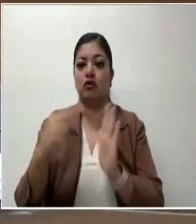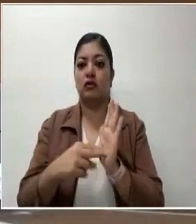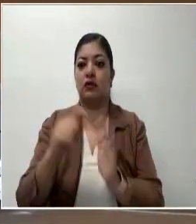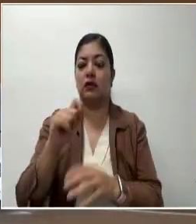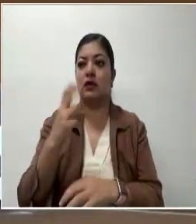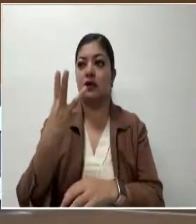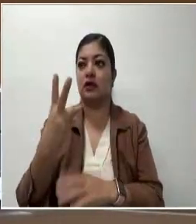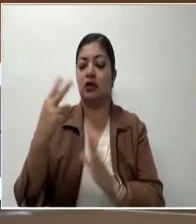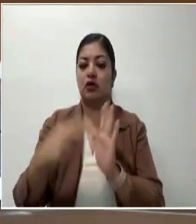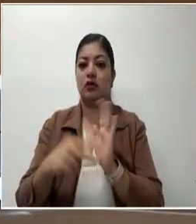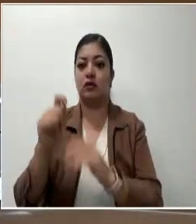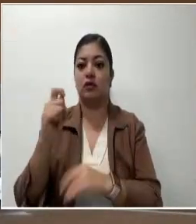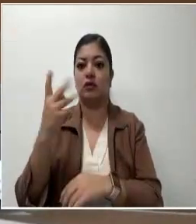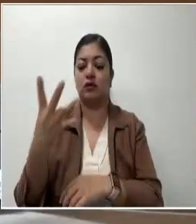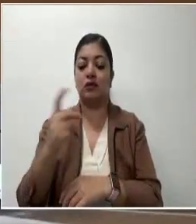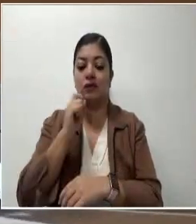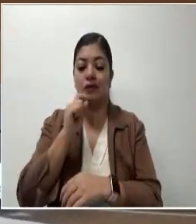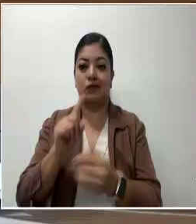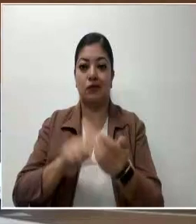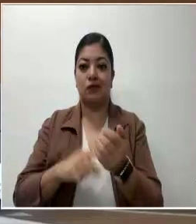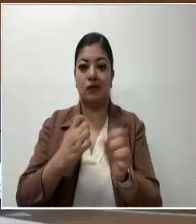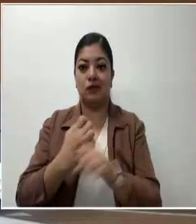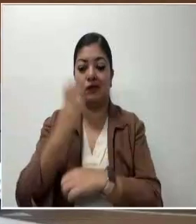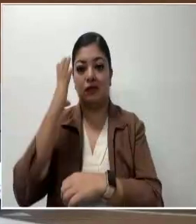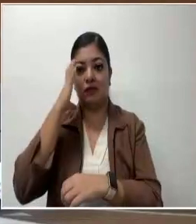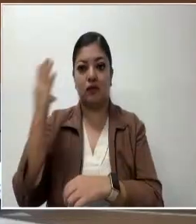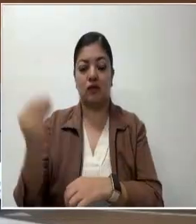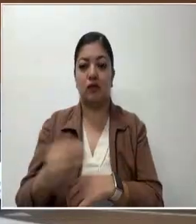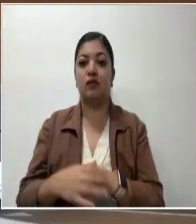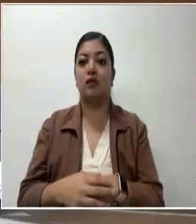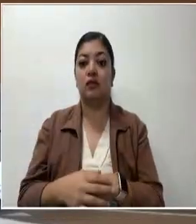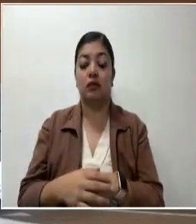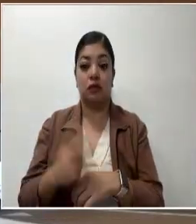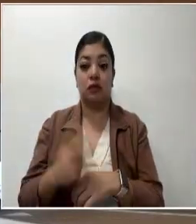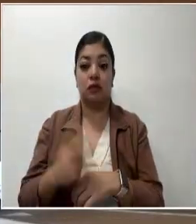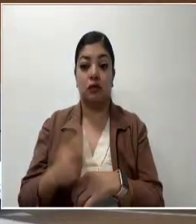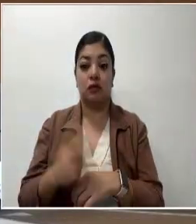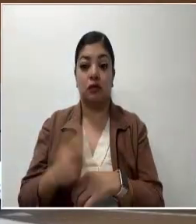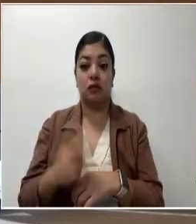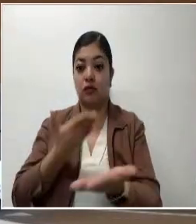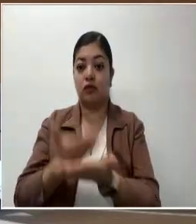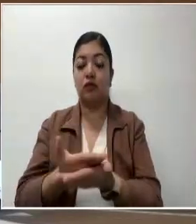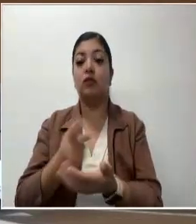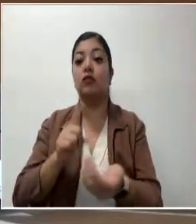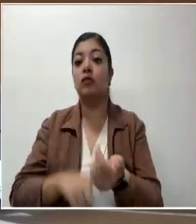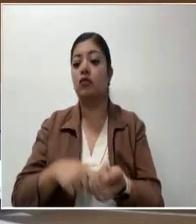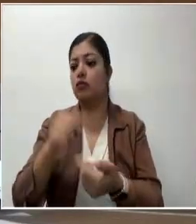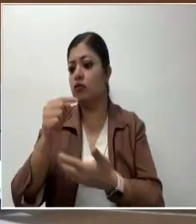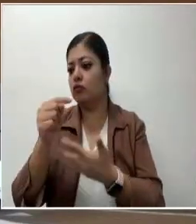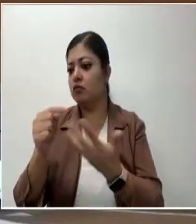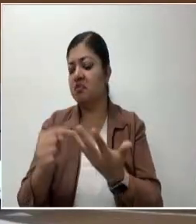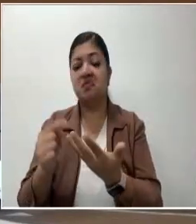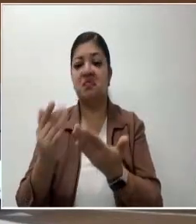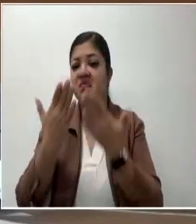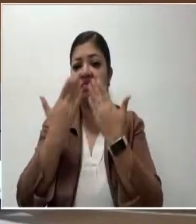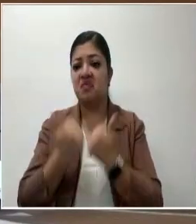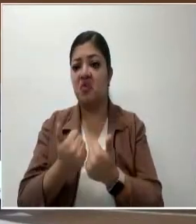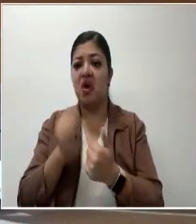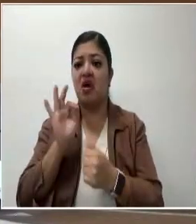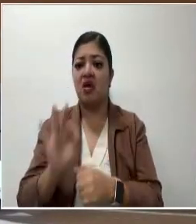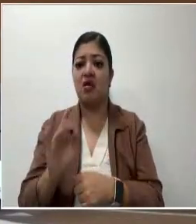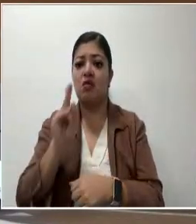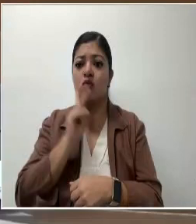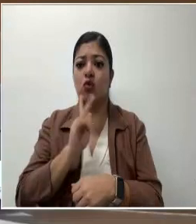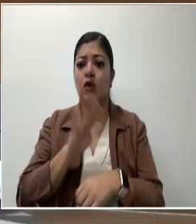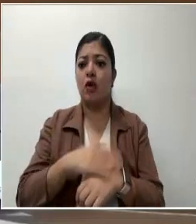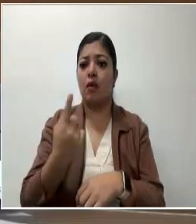2023-2024 en el Estado de Colima la consulta propone desestimar los conceptos de agravio fundamentalmente porque el